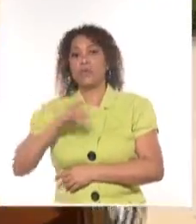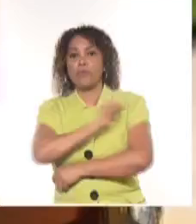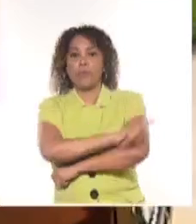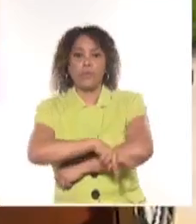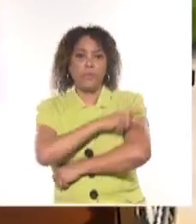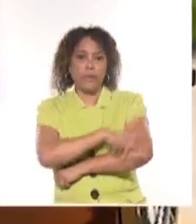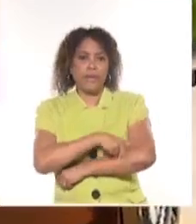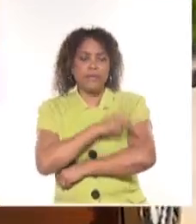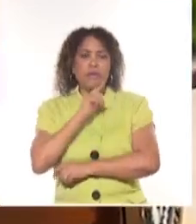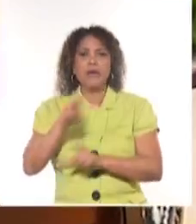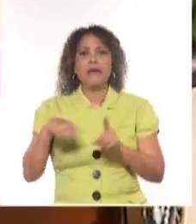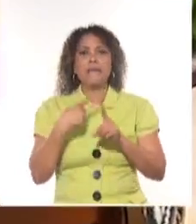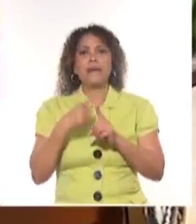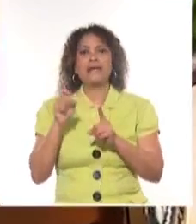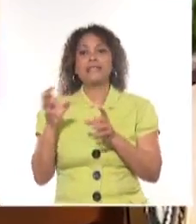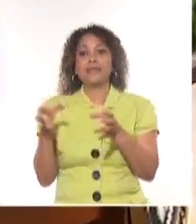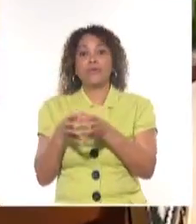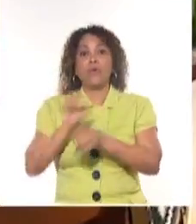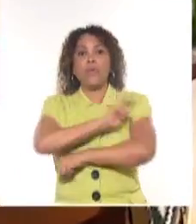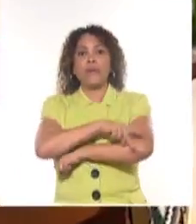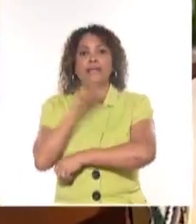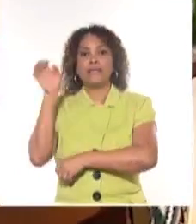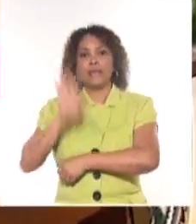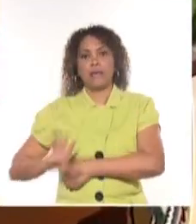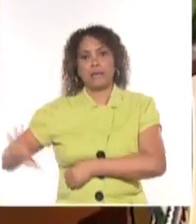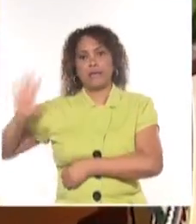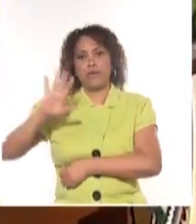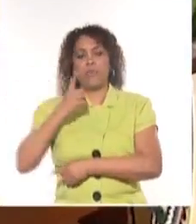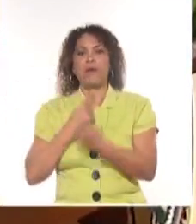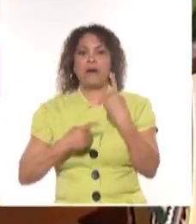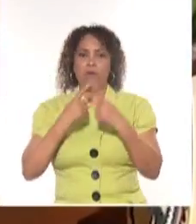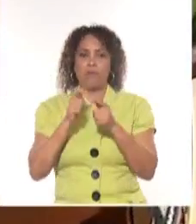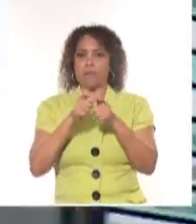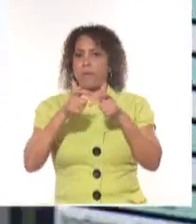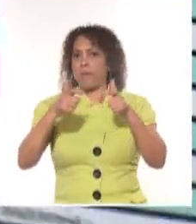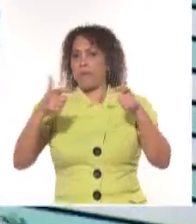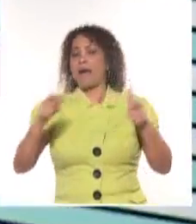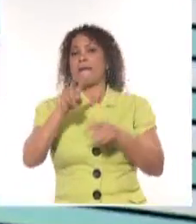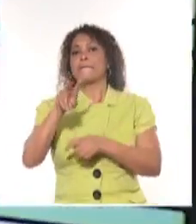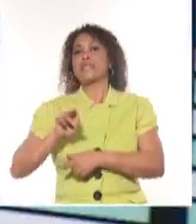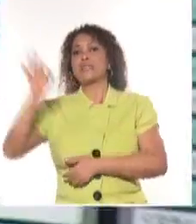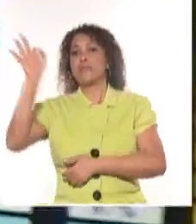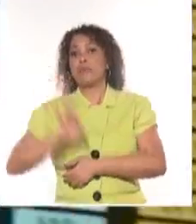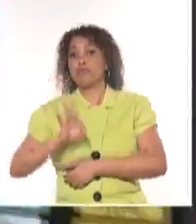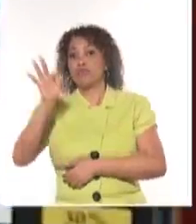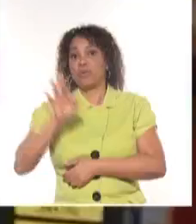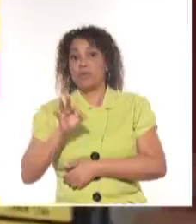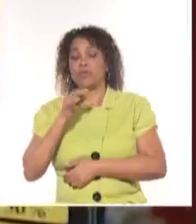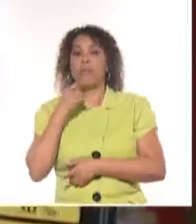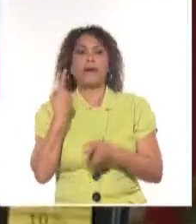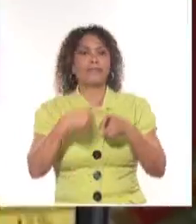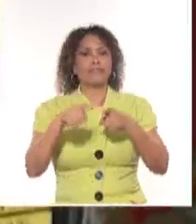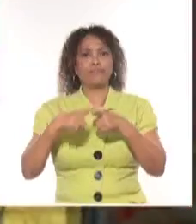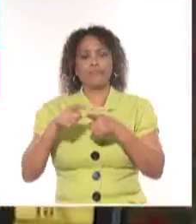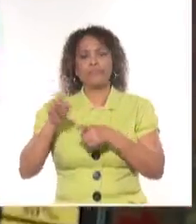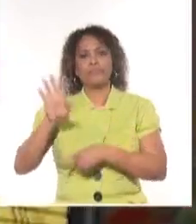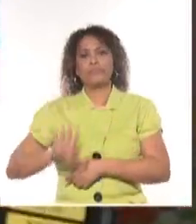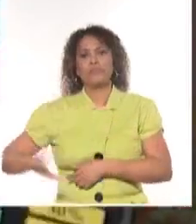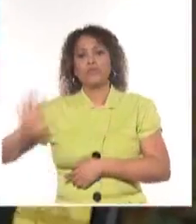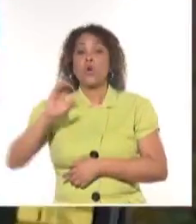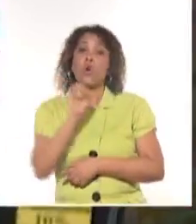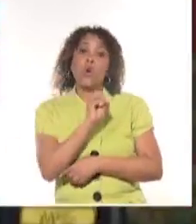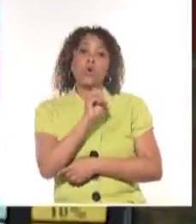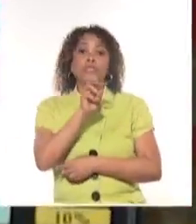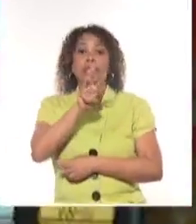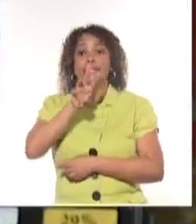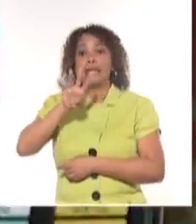de la Unión Europea, y que en algunos casos incrementó hasta el 20% para productos europeos o el